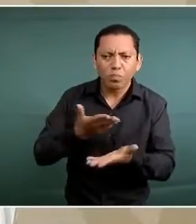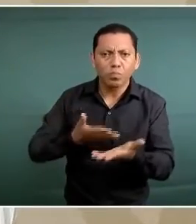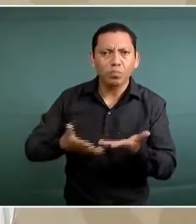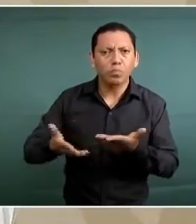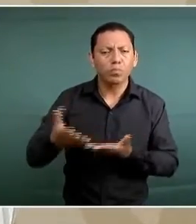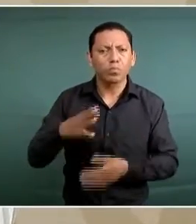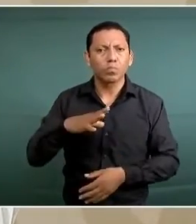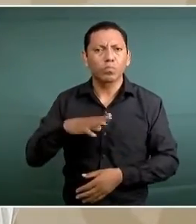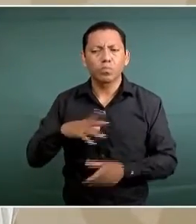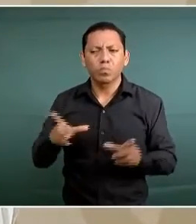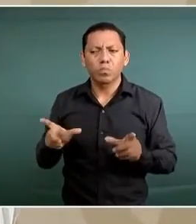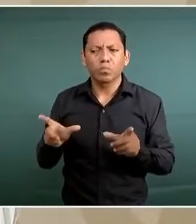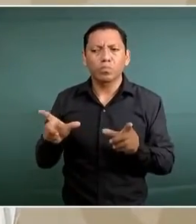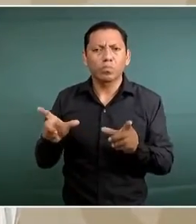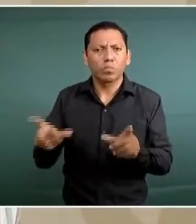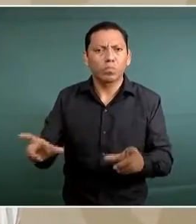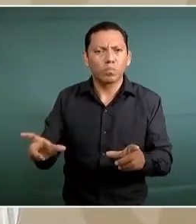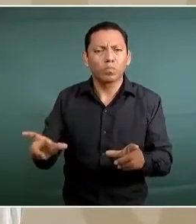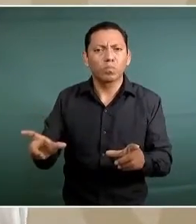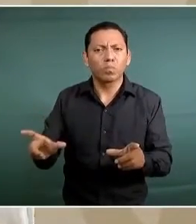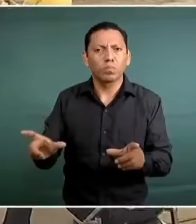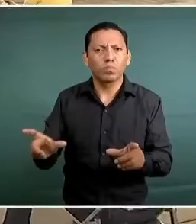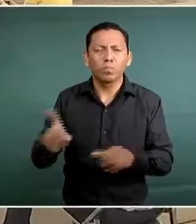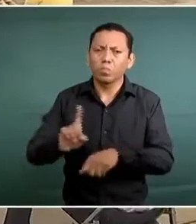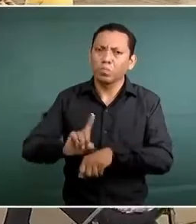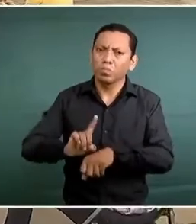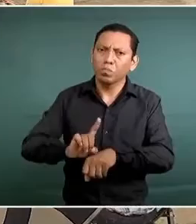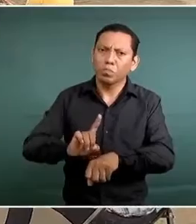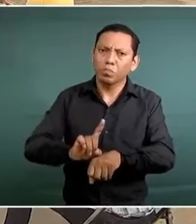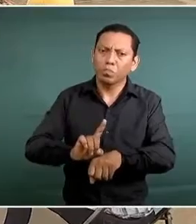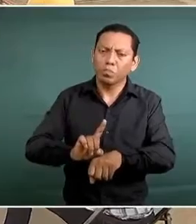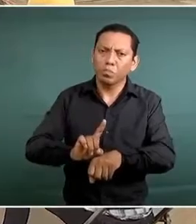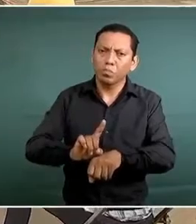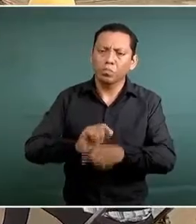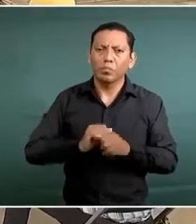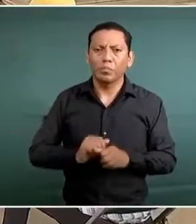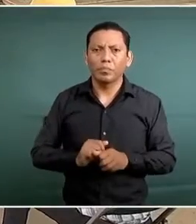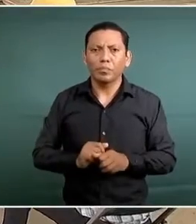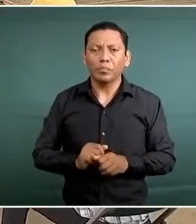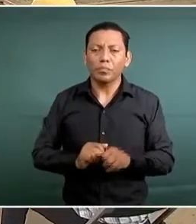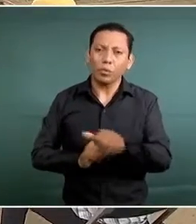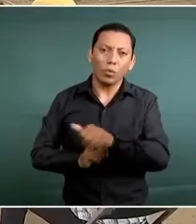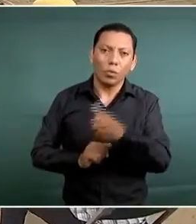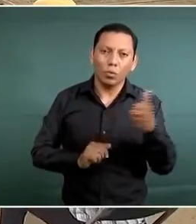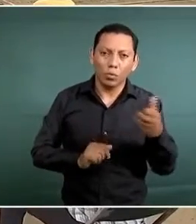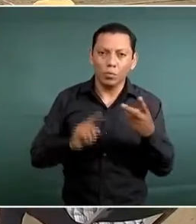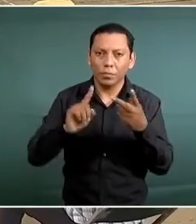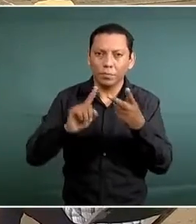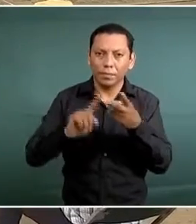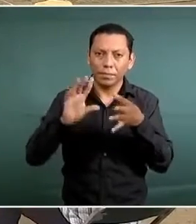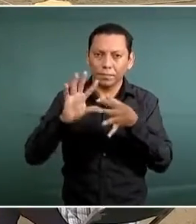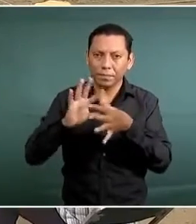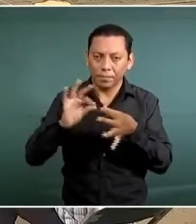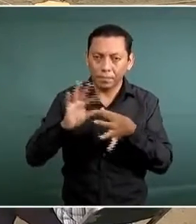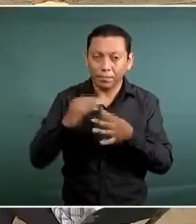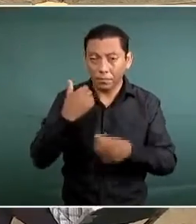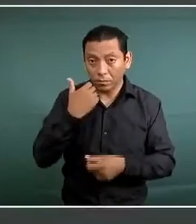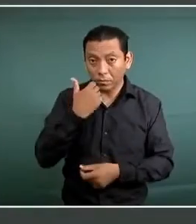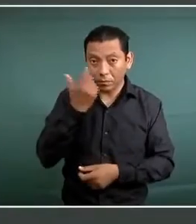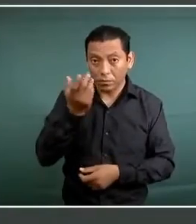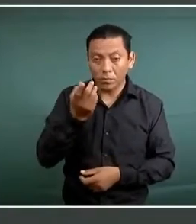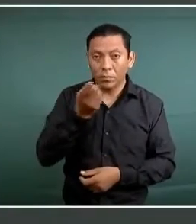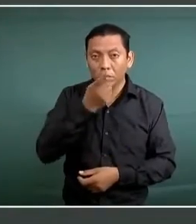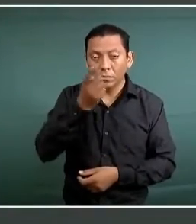Seguridad. La otra observación que quiero hacer, el otro comentario,